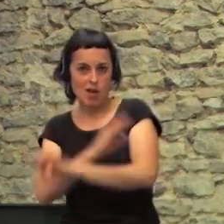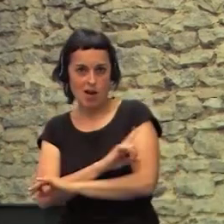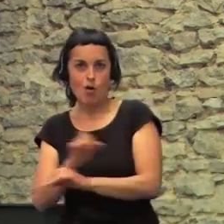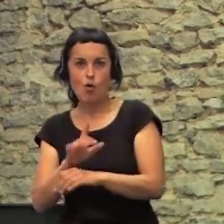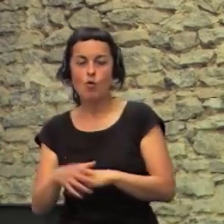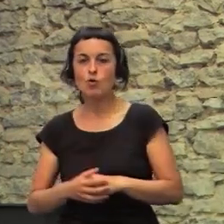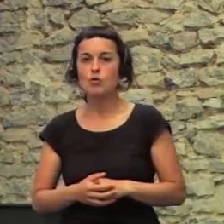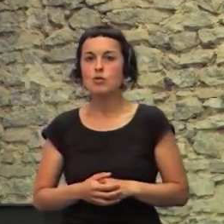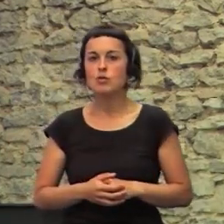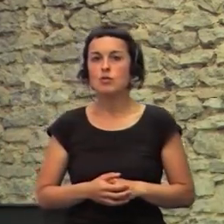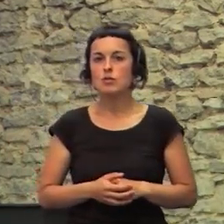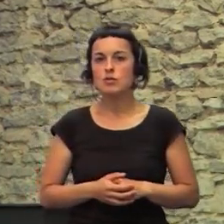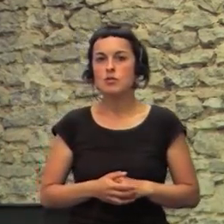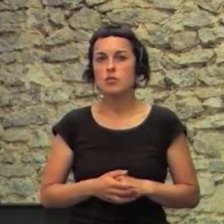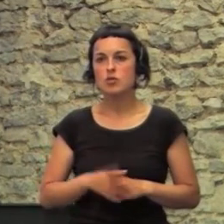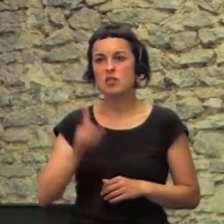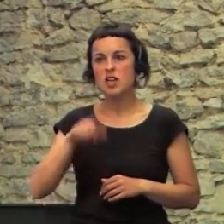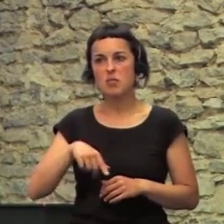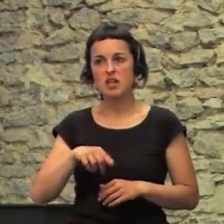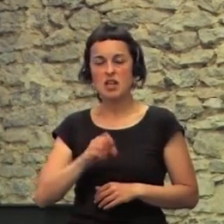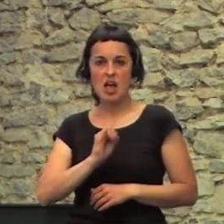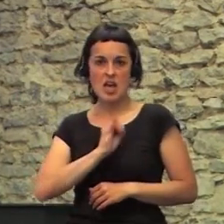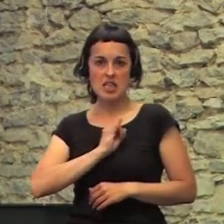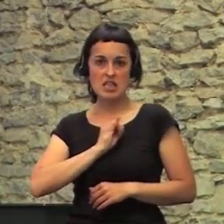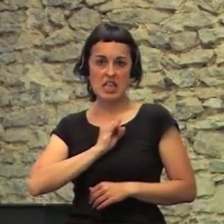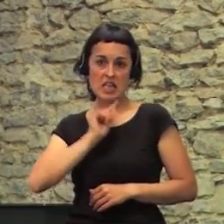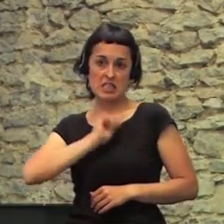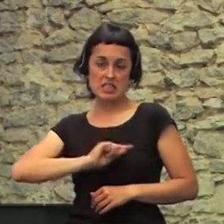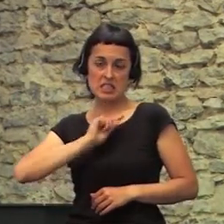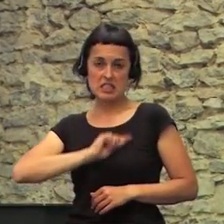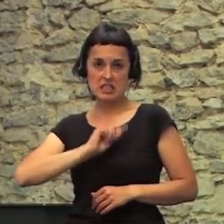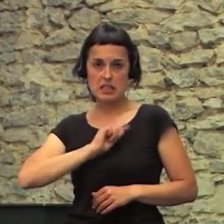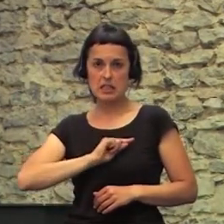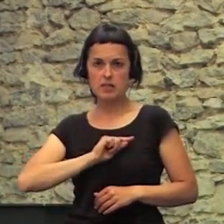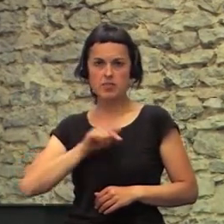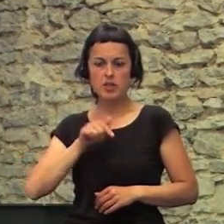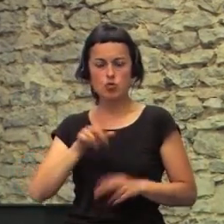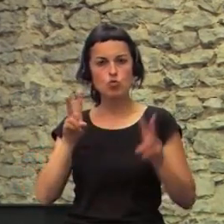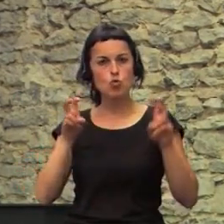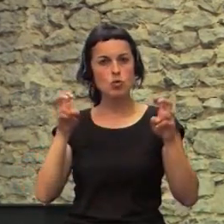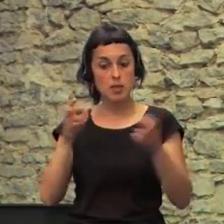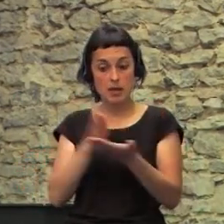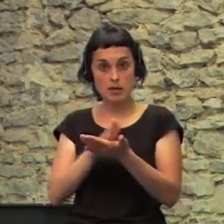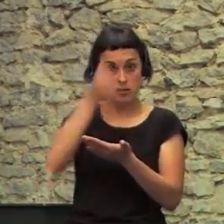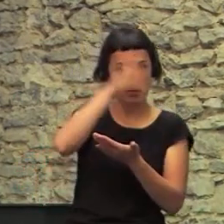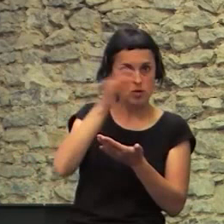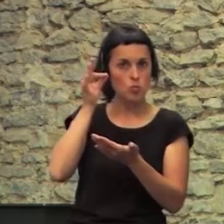la elección de la propia identidad sentida es un tema también muy abordado dentro de la intersexualidad, pero